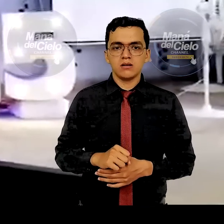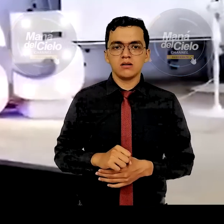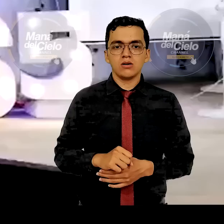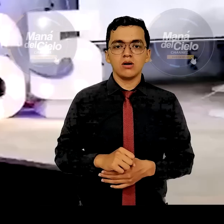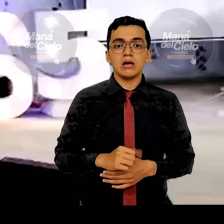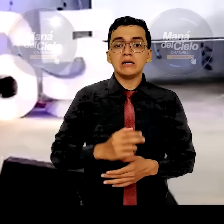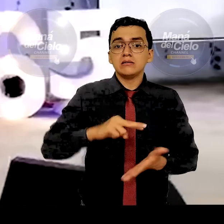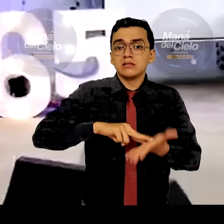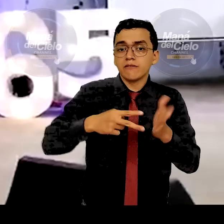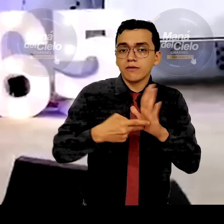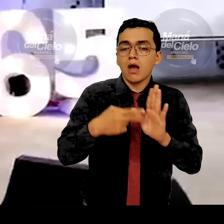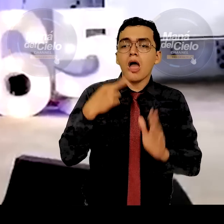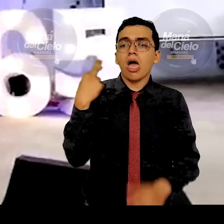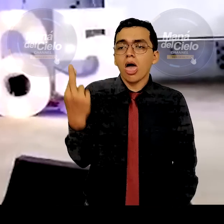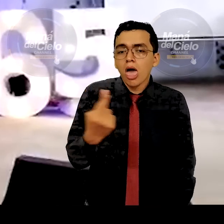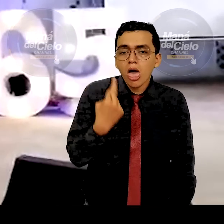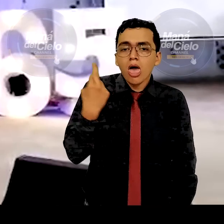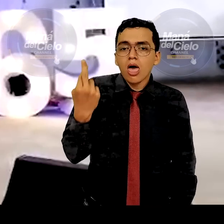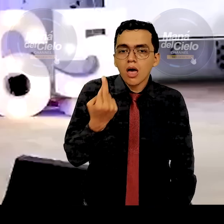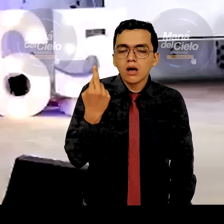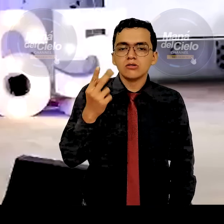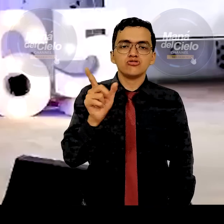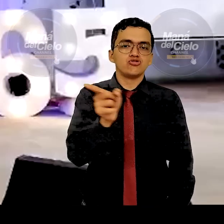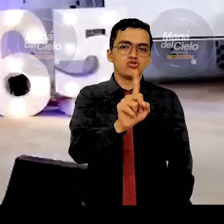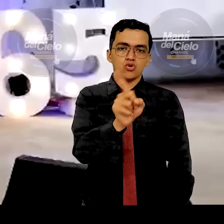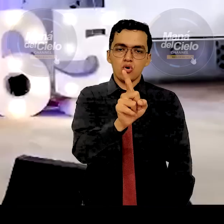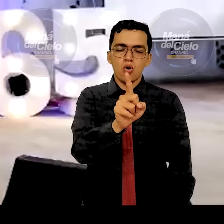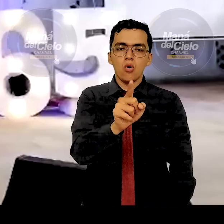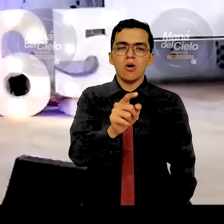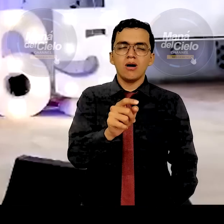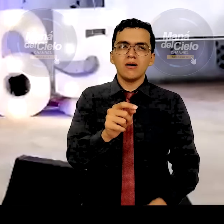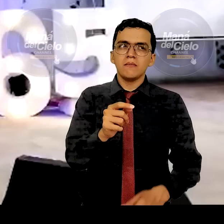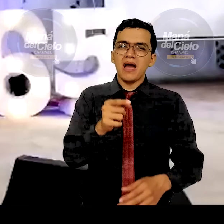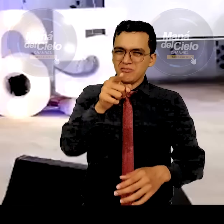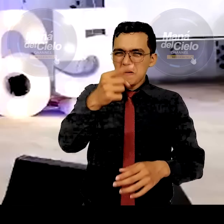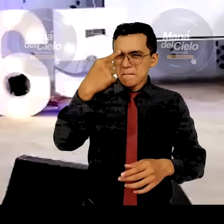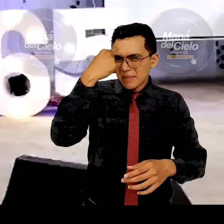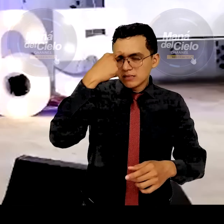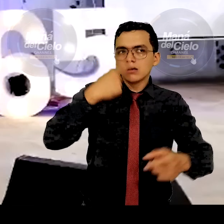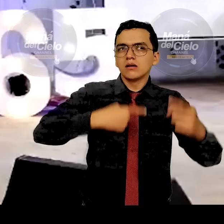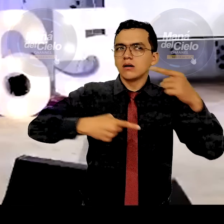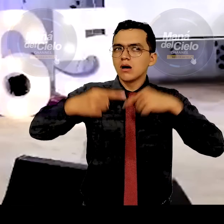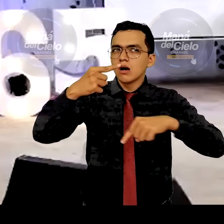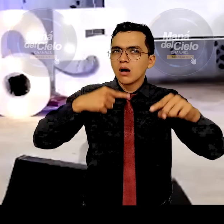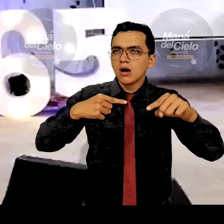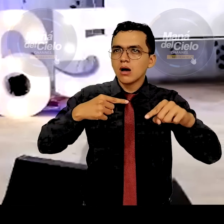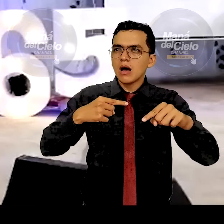Solo créelo. Porque repetirlo podemos repetir todos.